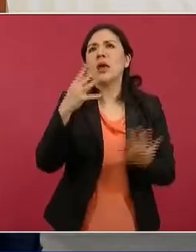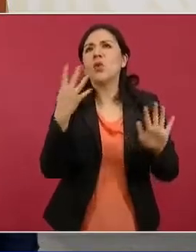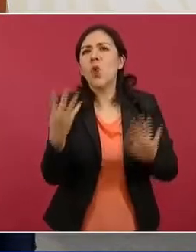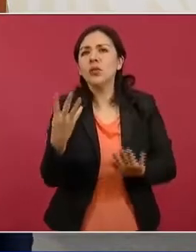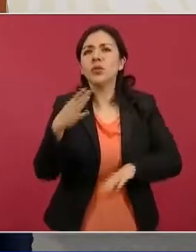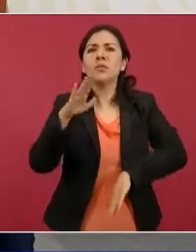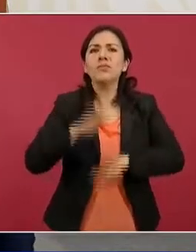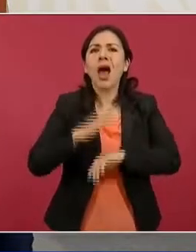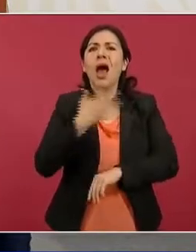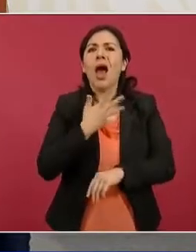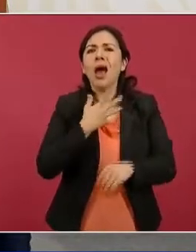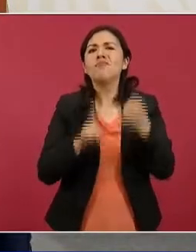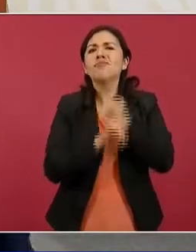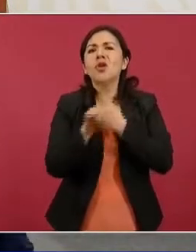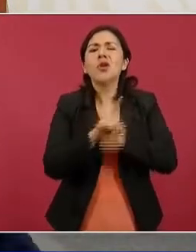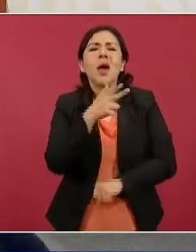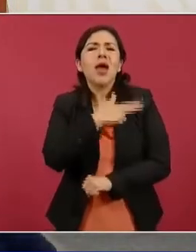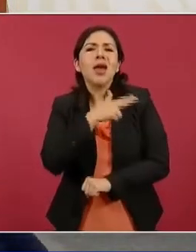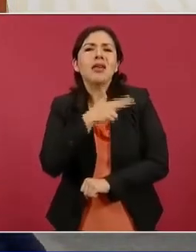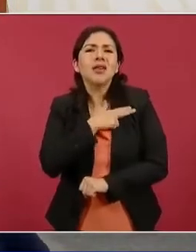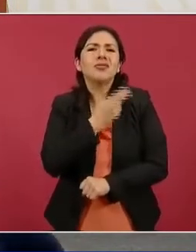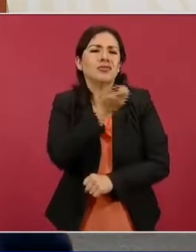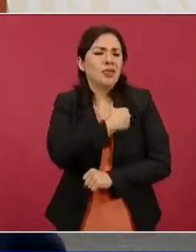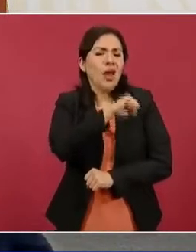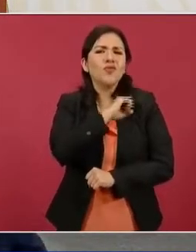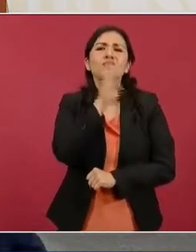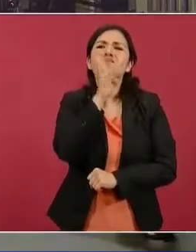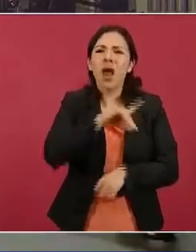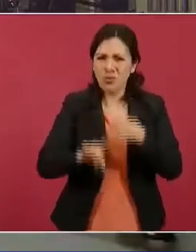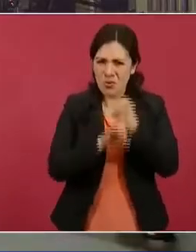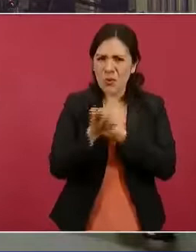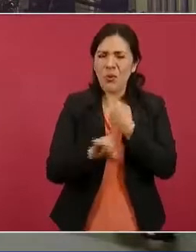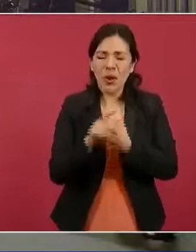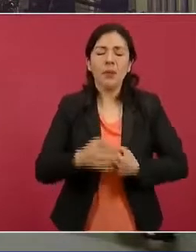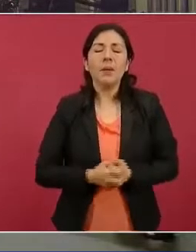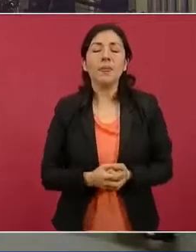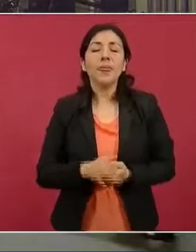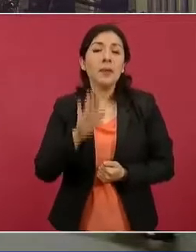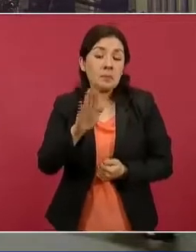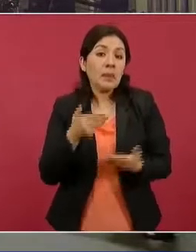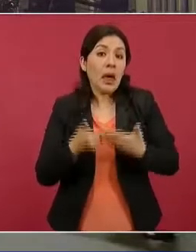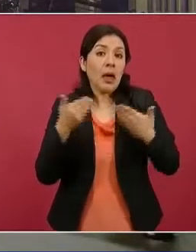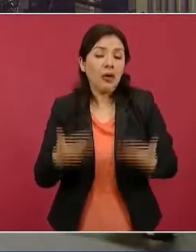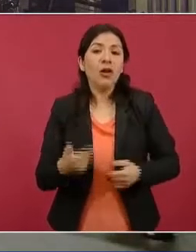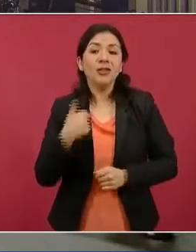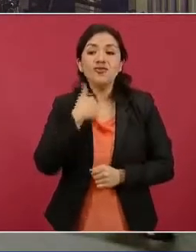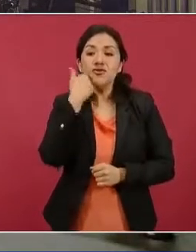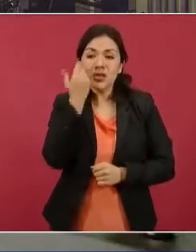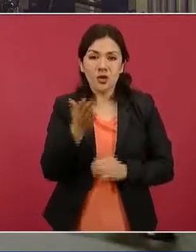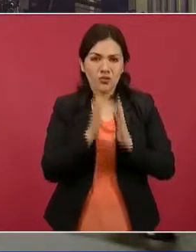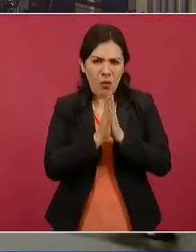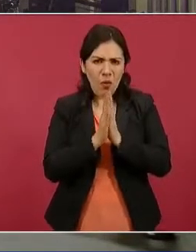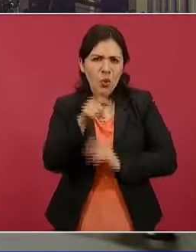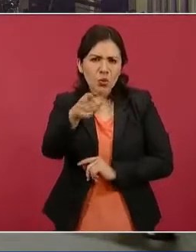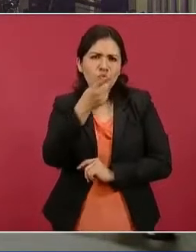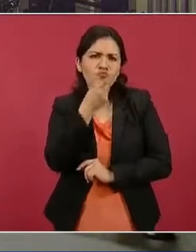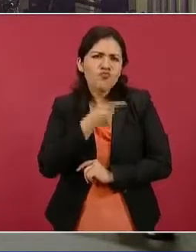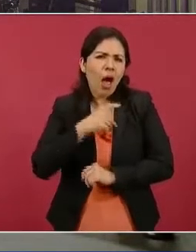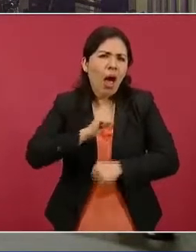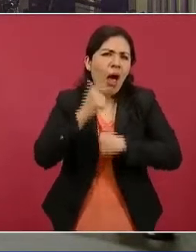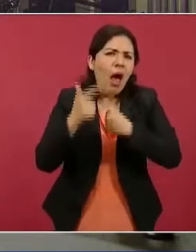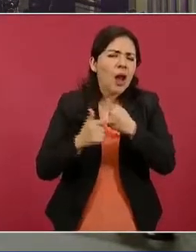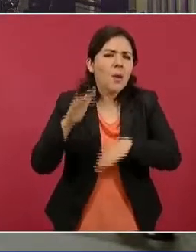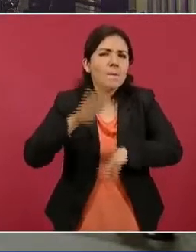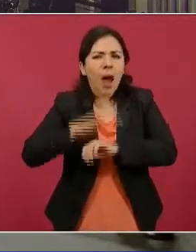tienen secuelas en su salud, que resultaron gravemente heridos. Ahora, señor presidente, me gustaría mucho que nos hiciera un comentario un poco